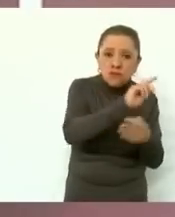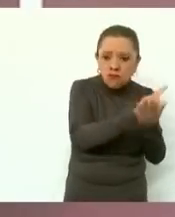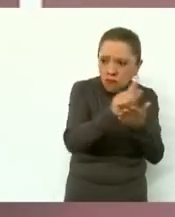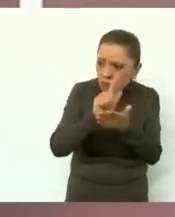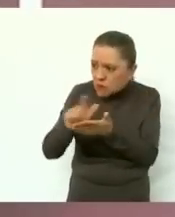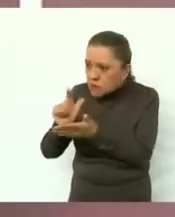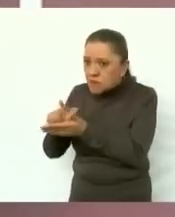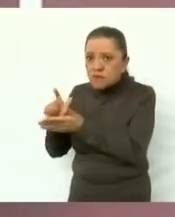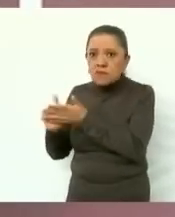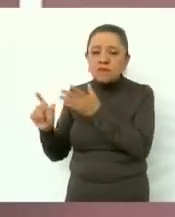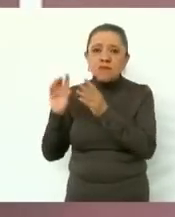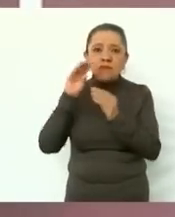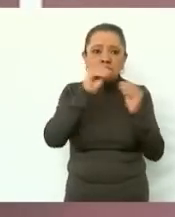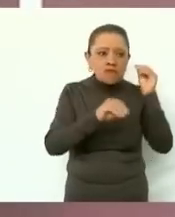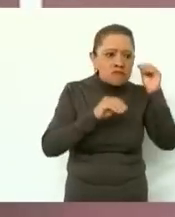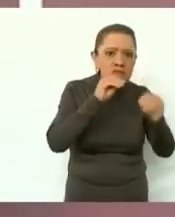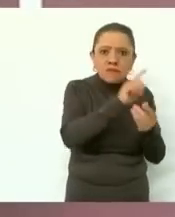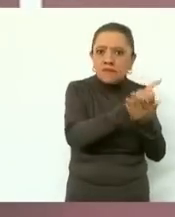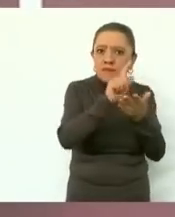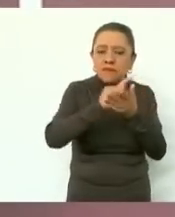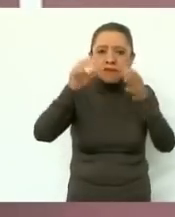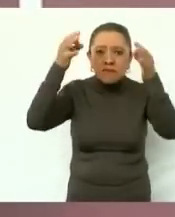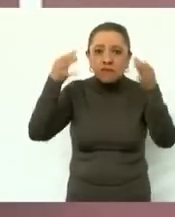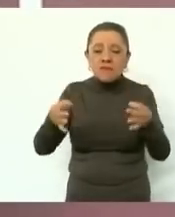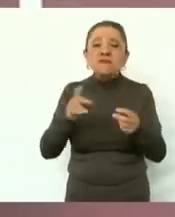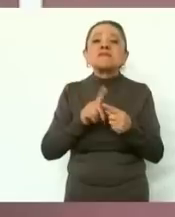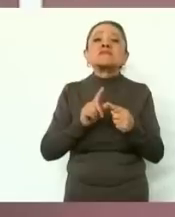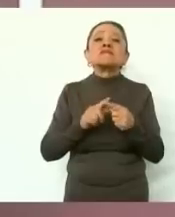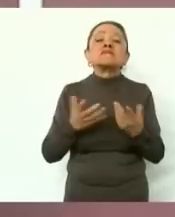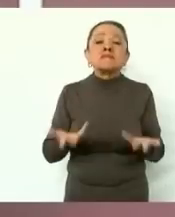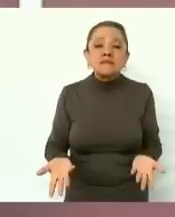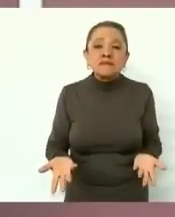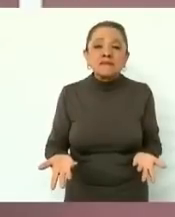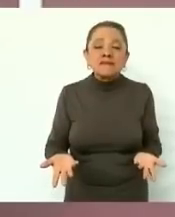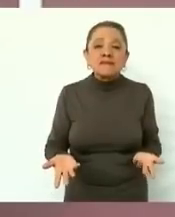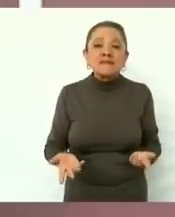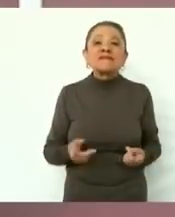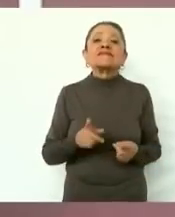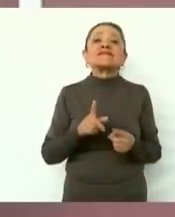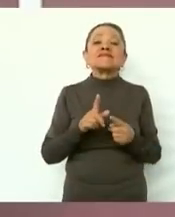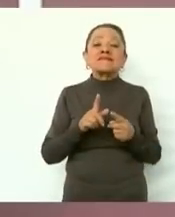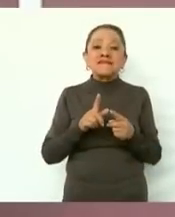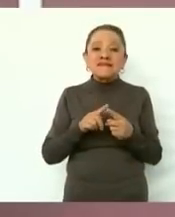que lleve el trabajo del hogar. ¿Quiénes somos?